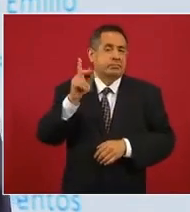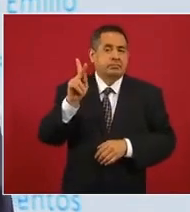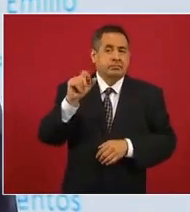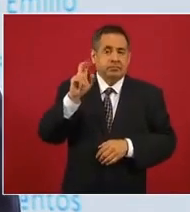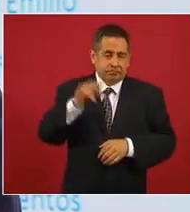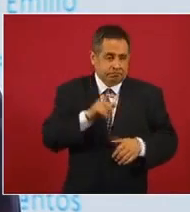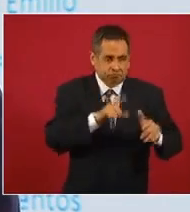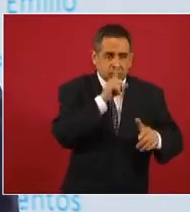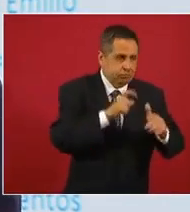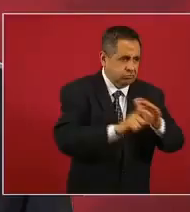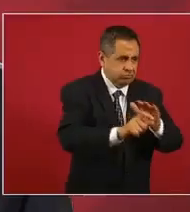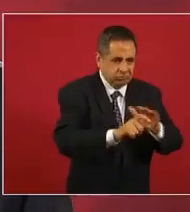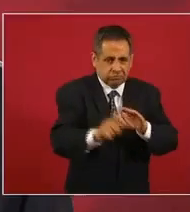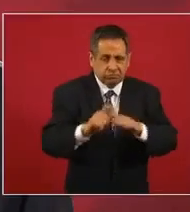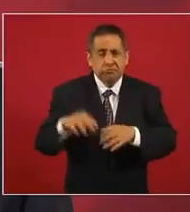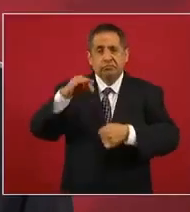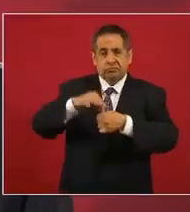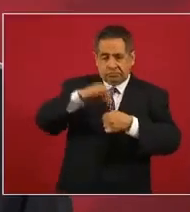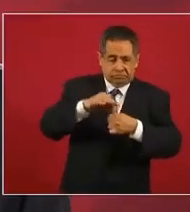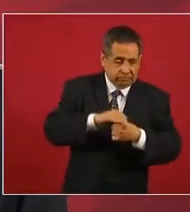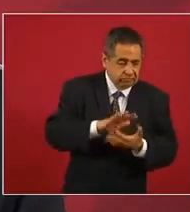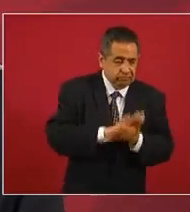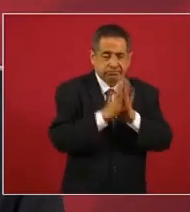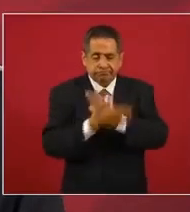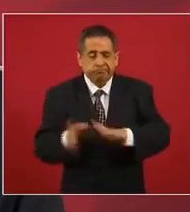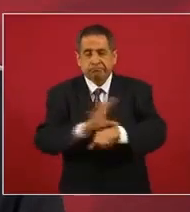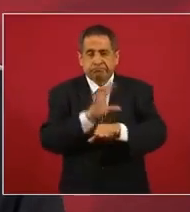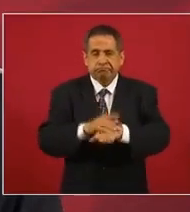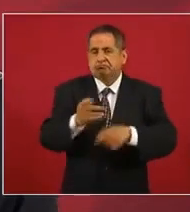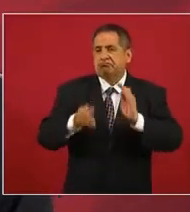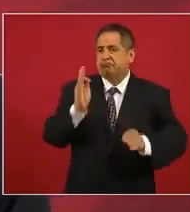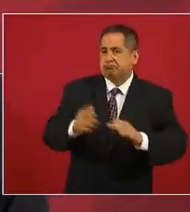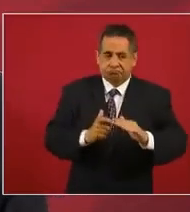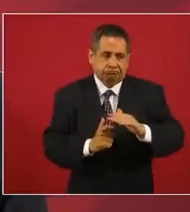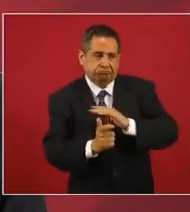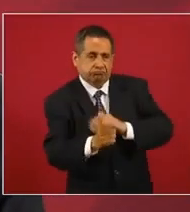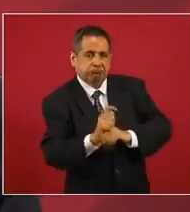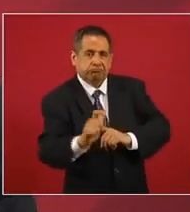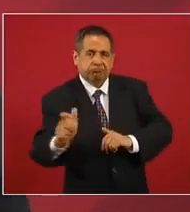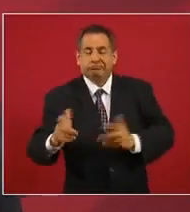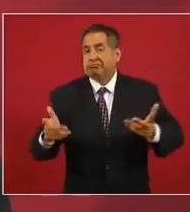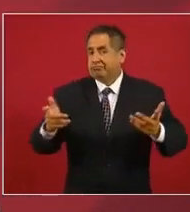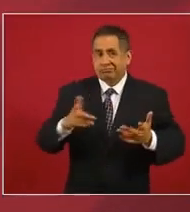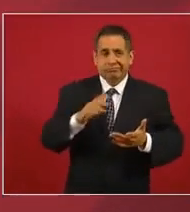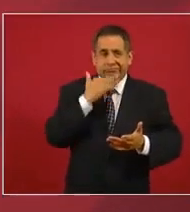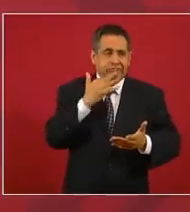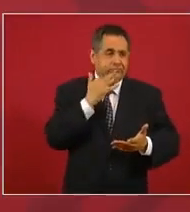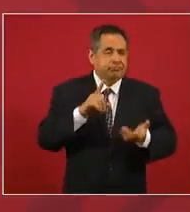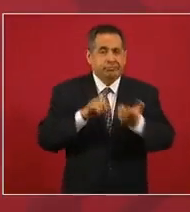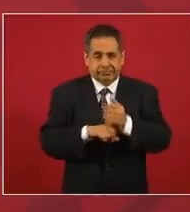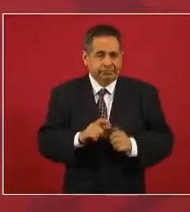y la aprobación de la llamada reforma energética, así como en